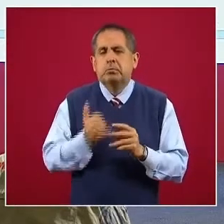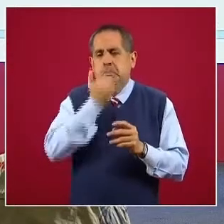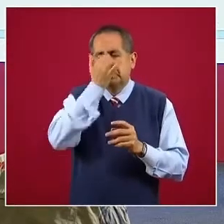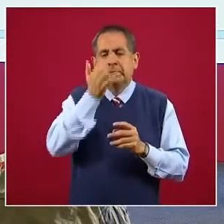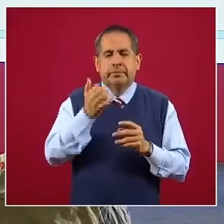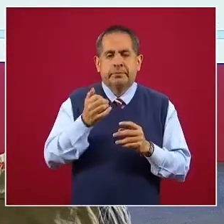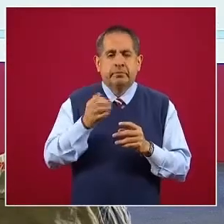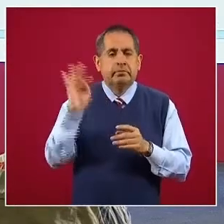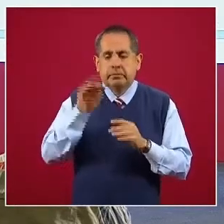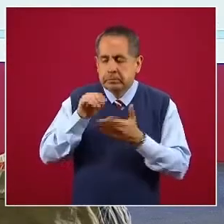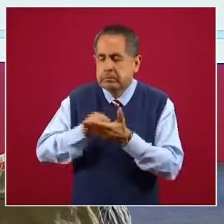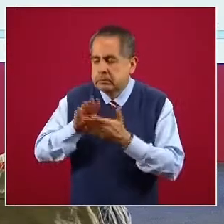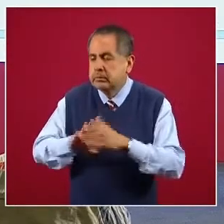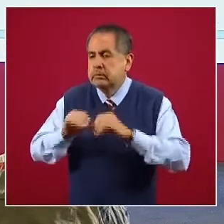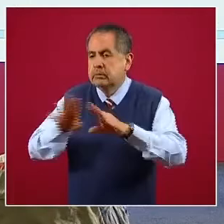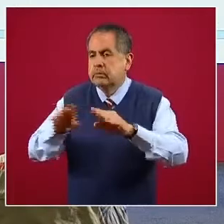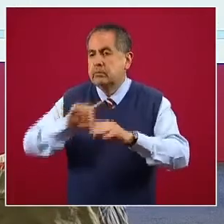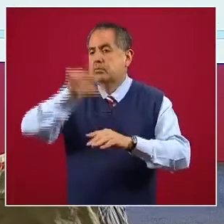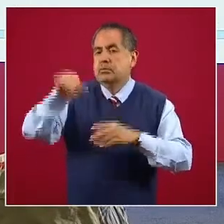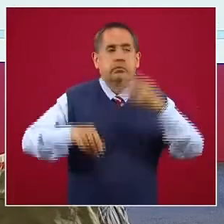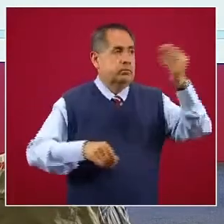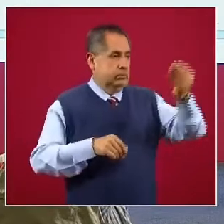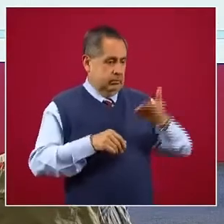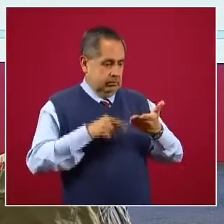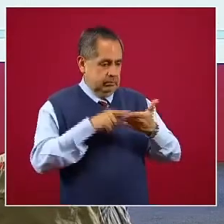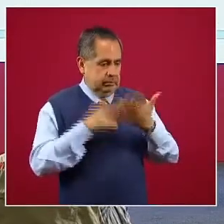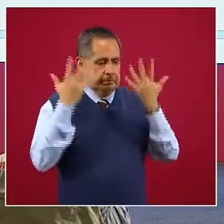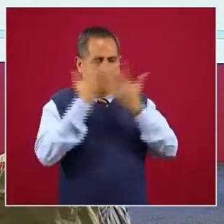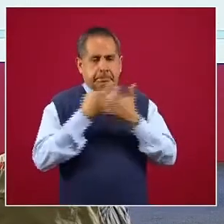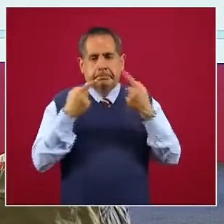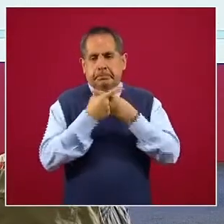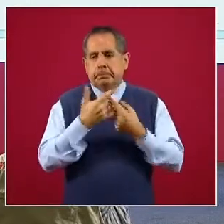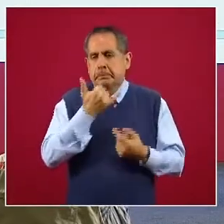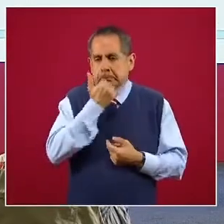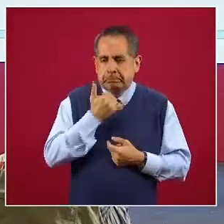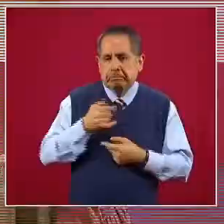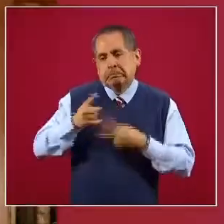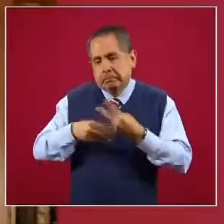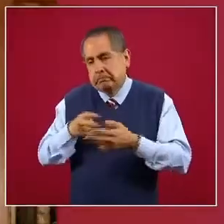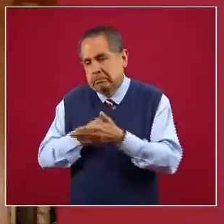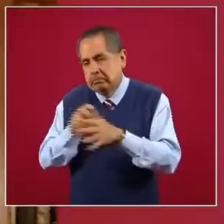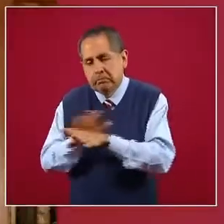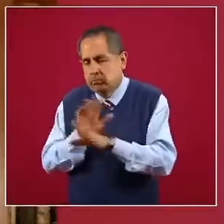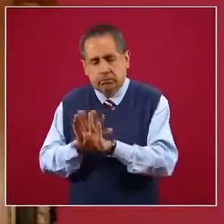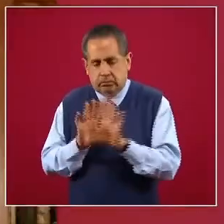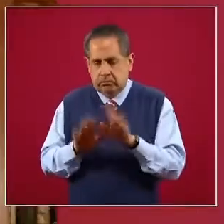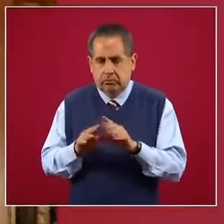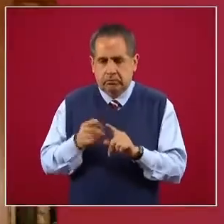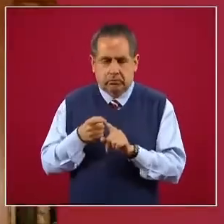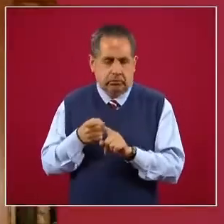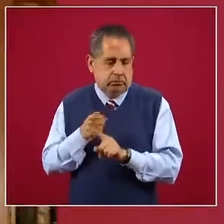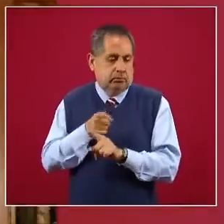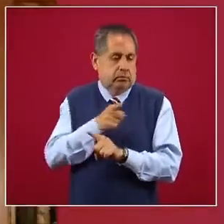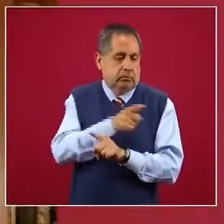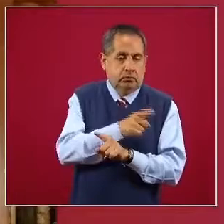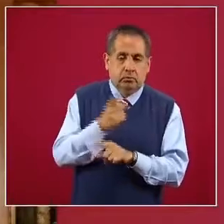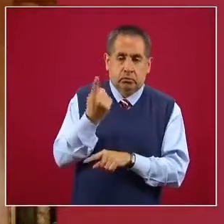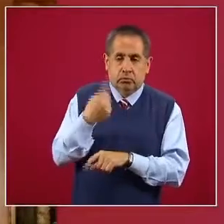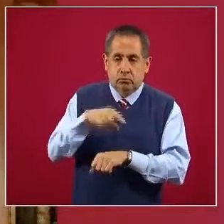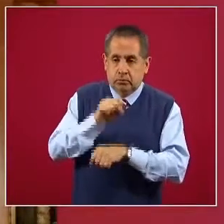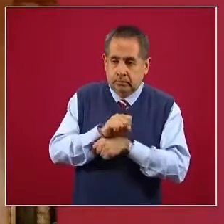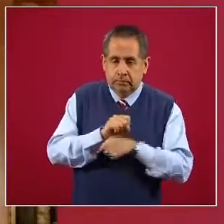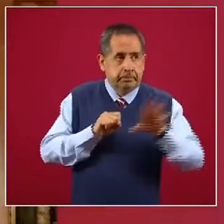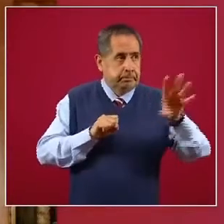percepción errónea de lo que pudiera estar pasando, porque en esa última semana es donde se están integrando los casos más